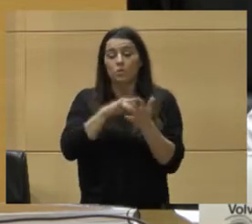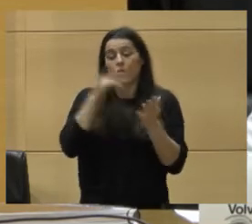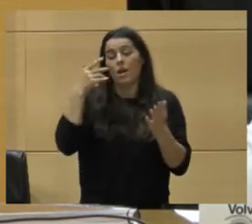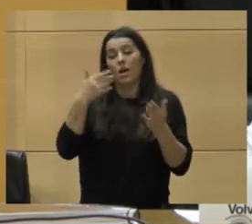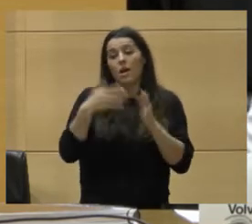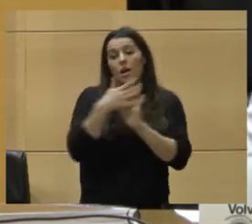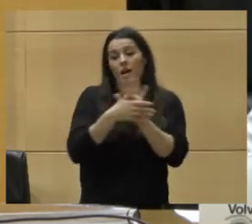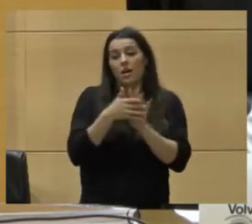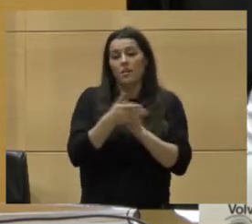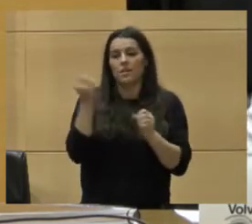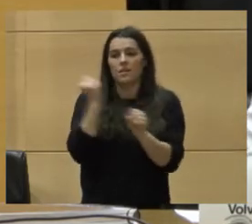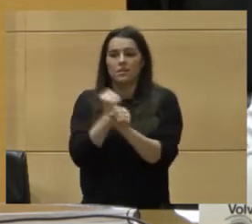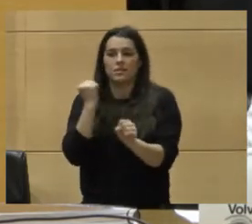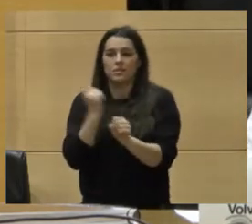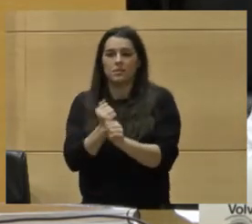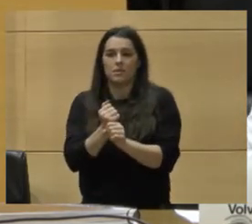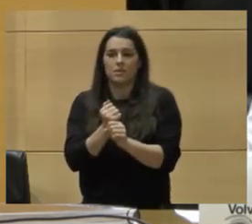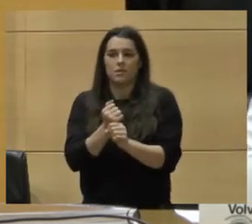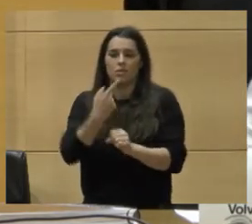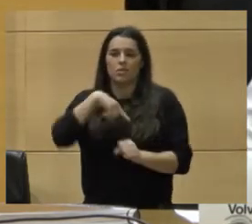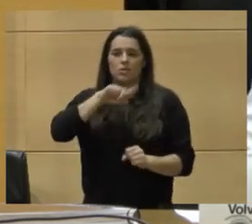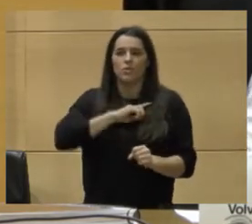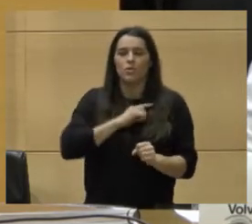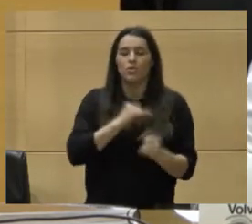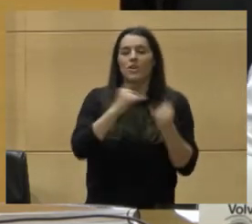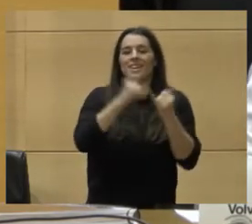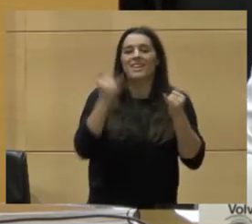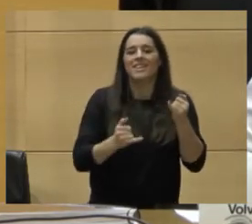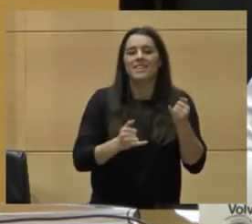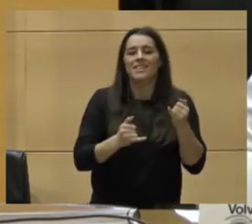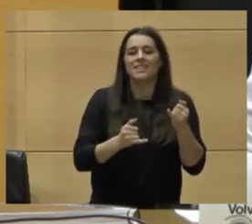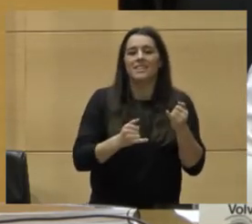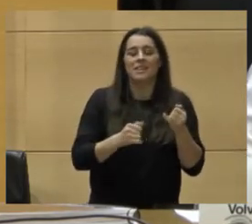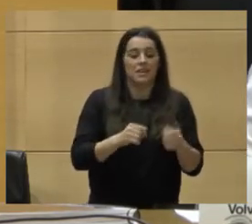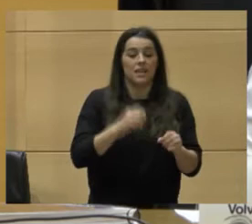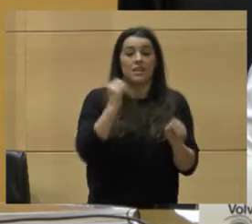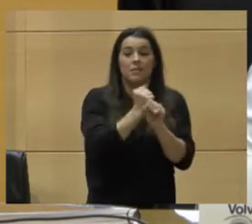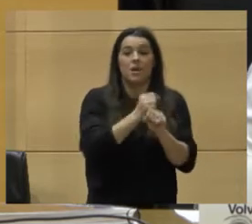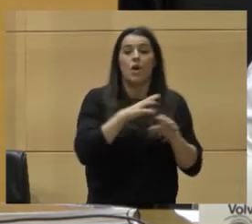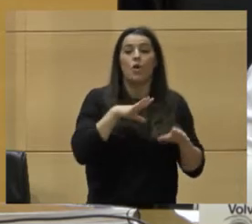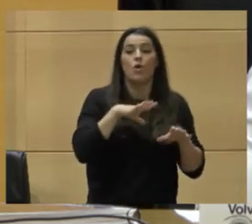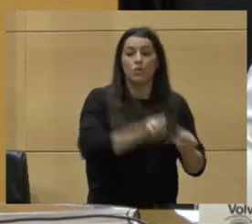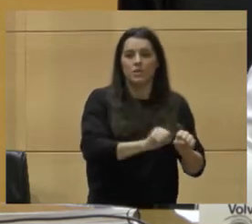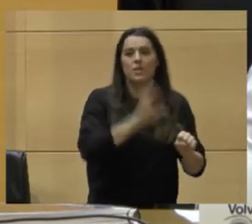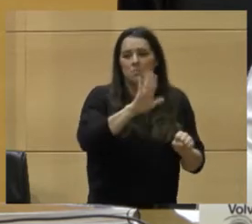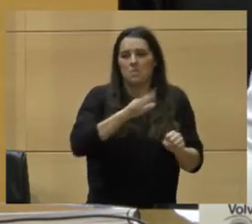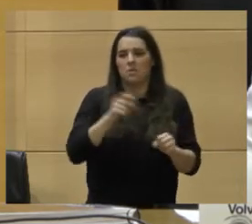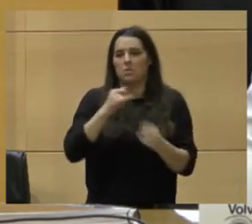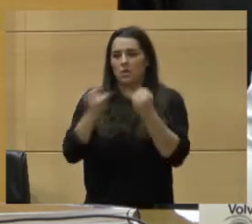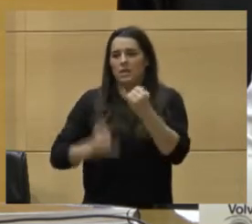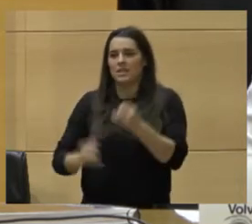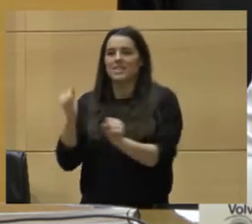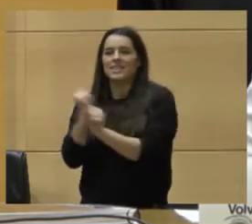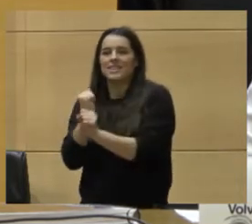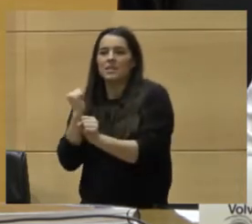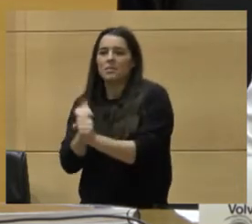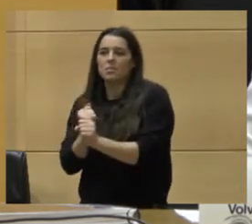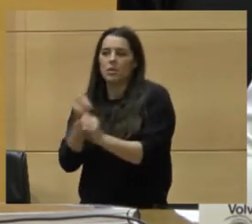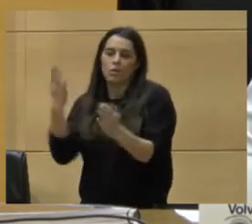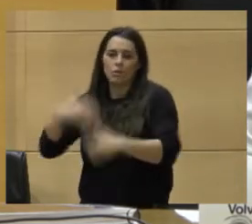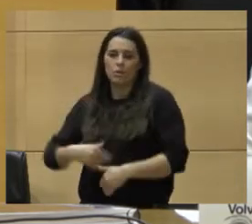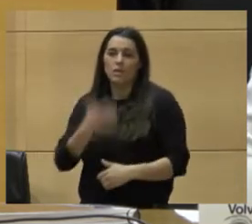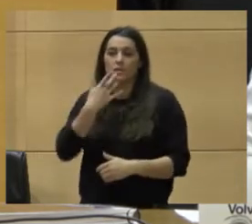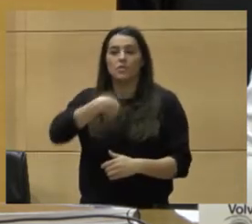momento es con una crisis del empleo no con una crisis del trabajo si el centro de la actividad de la sociedad es que vivamos bien hace falta